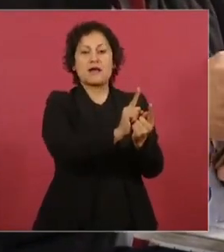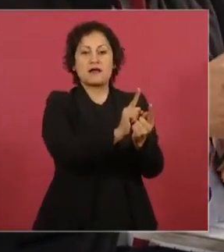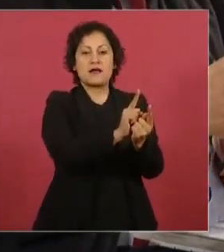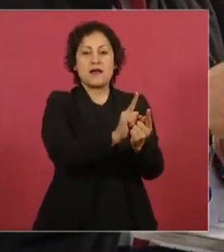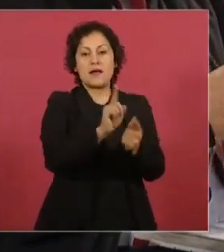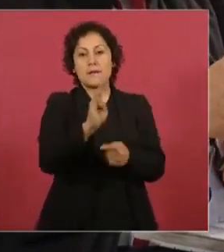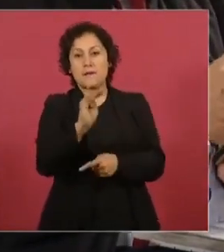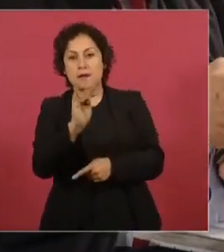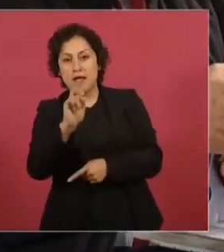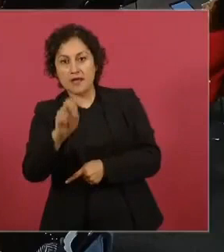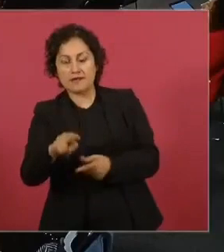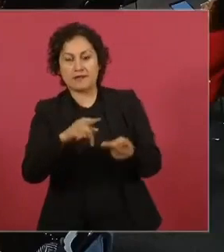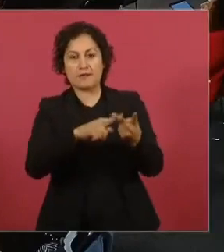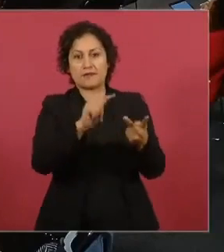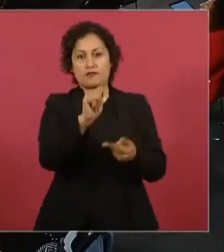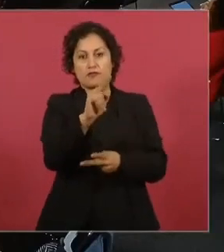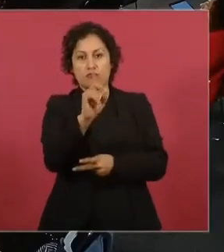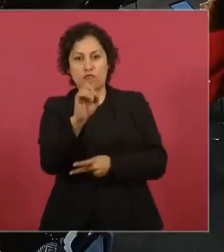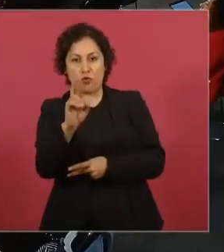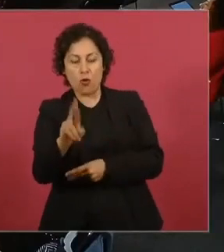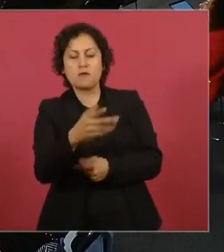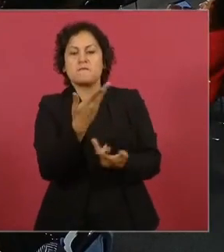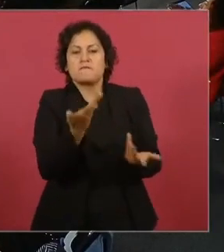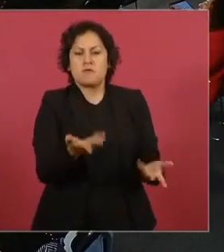Eso sería mi primer pregunta. Bueno, nos fue muy bien, la verdad.